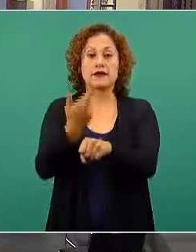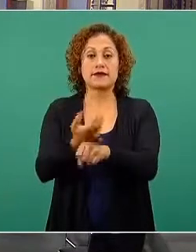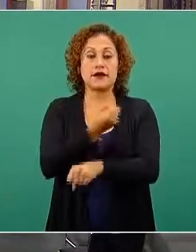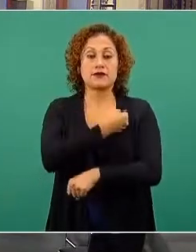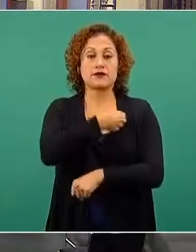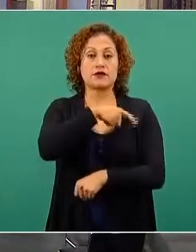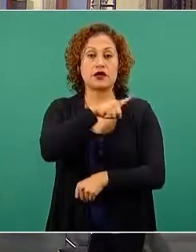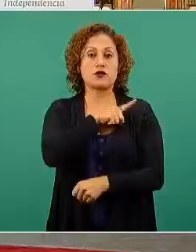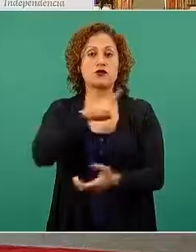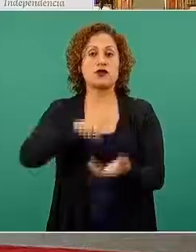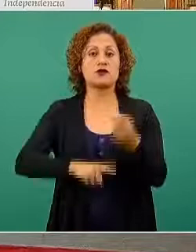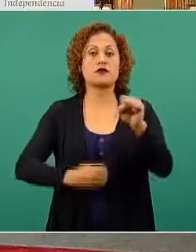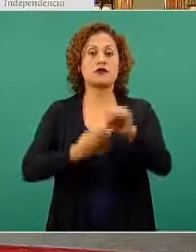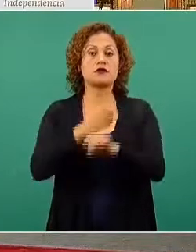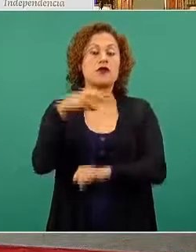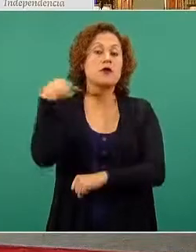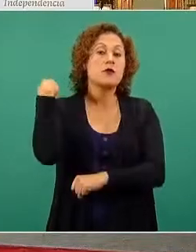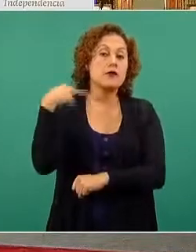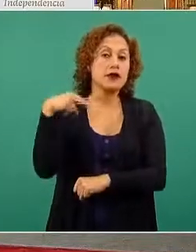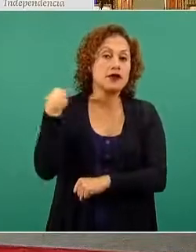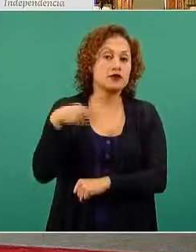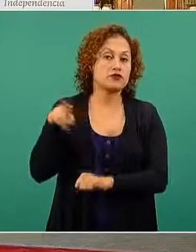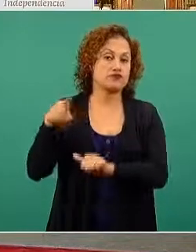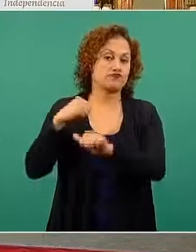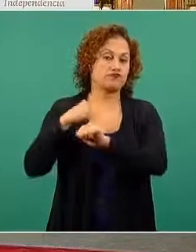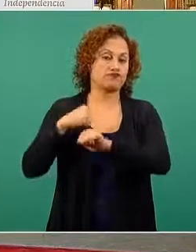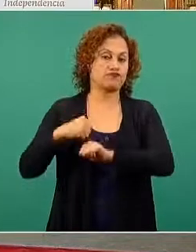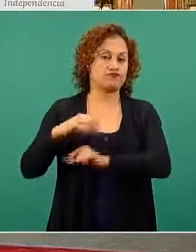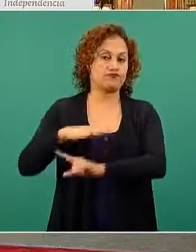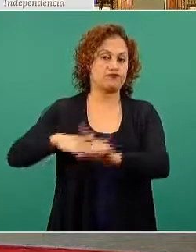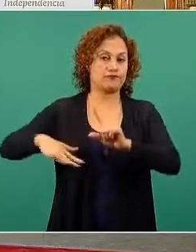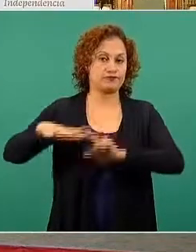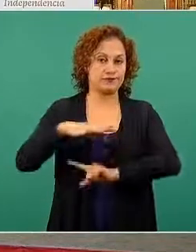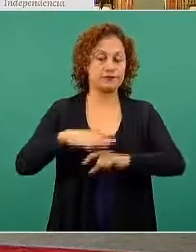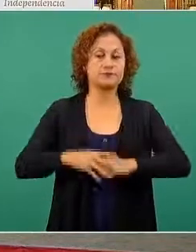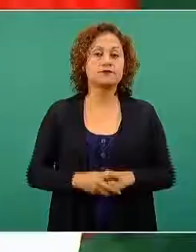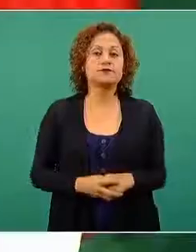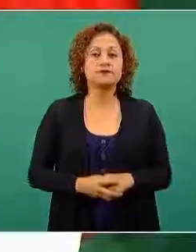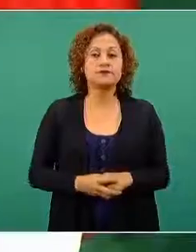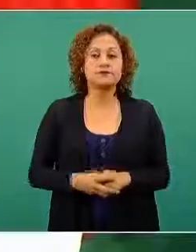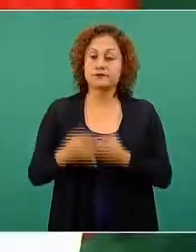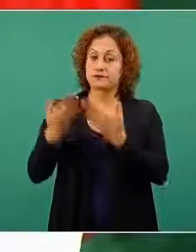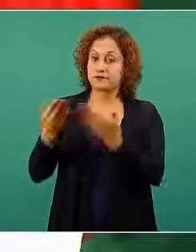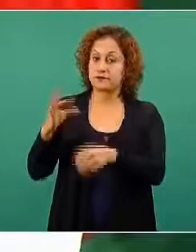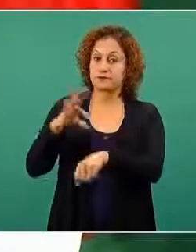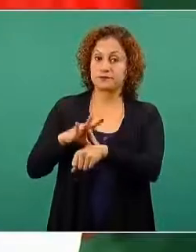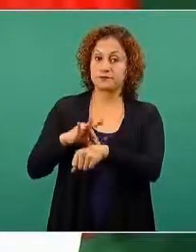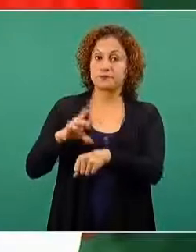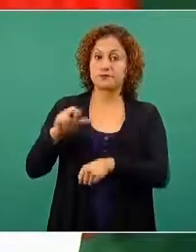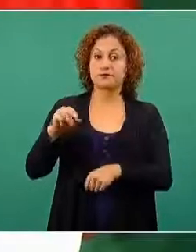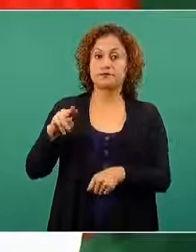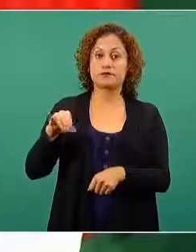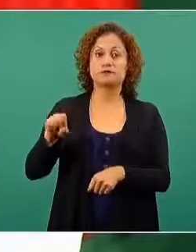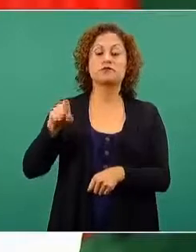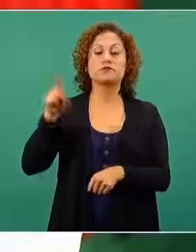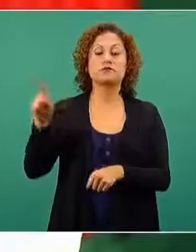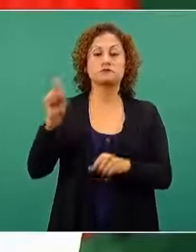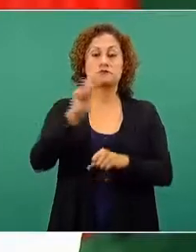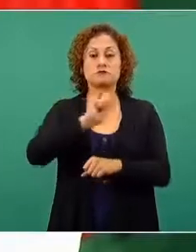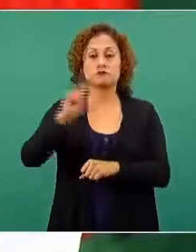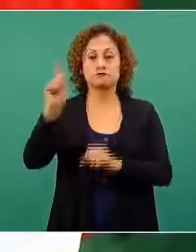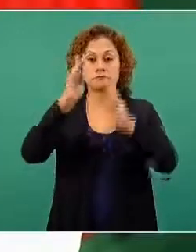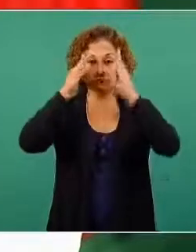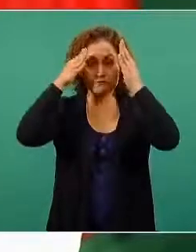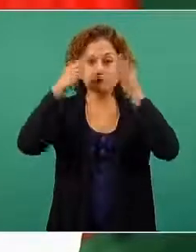director general de los servicios estatales de Veracruz, de salud de Veracruz. El doctor Ramos Alor es neumólogo, pediatra y